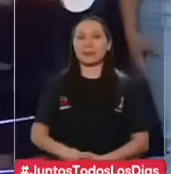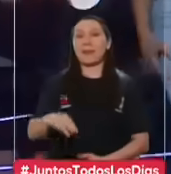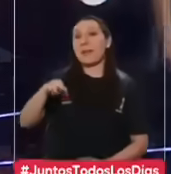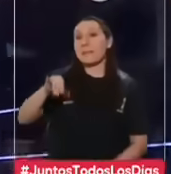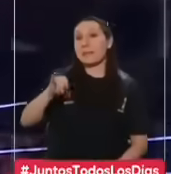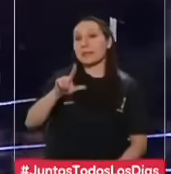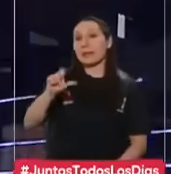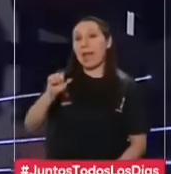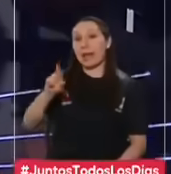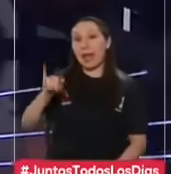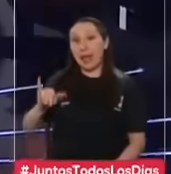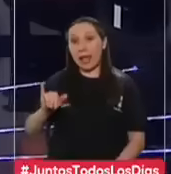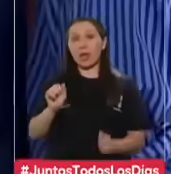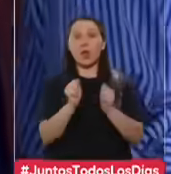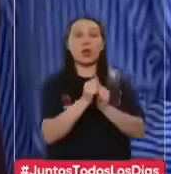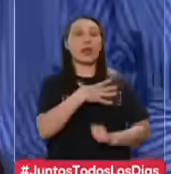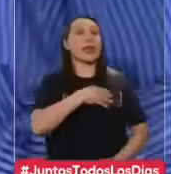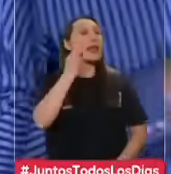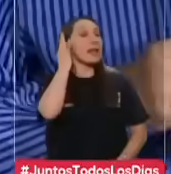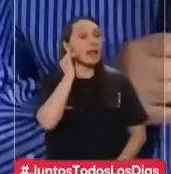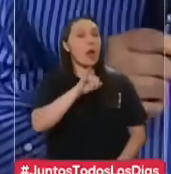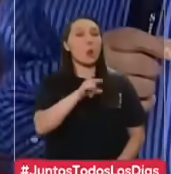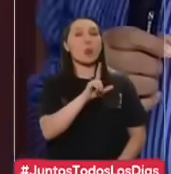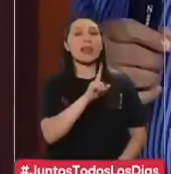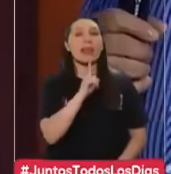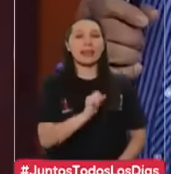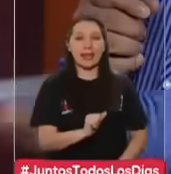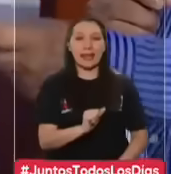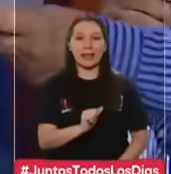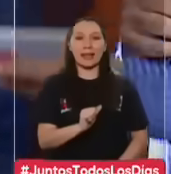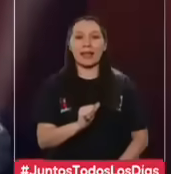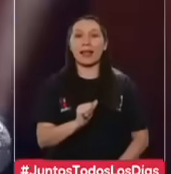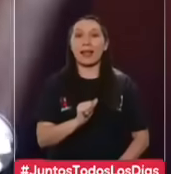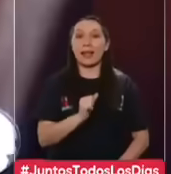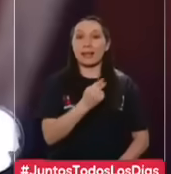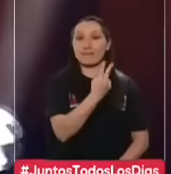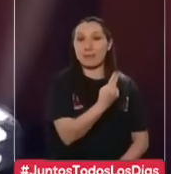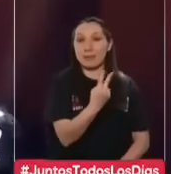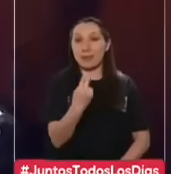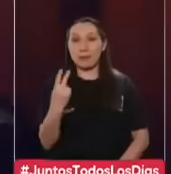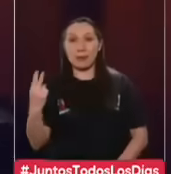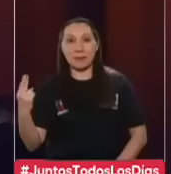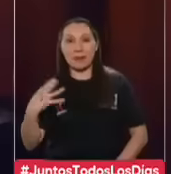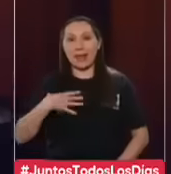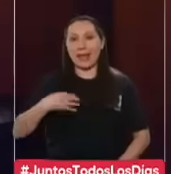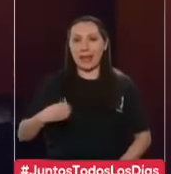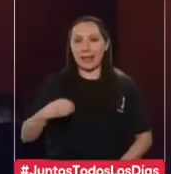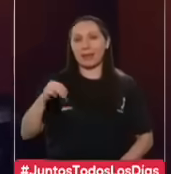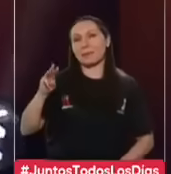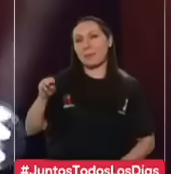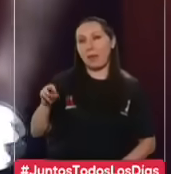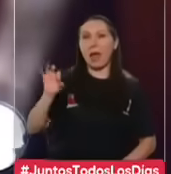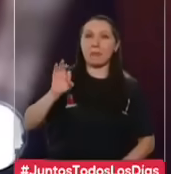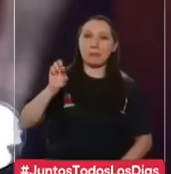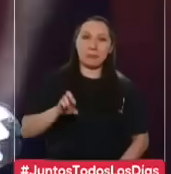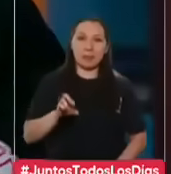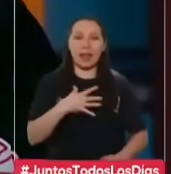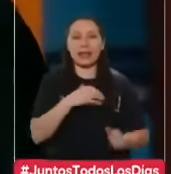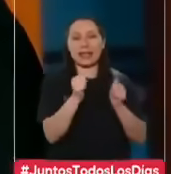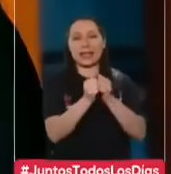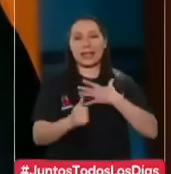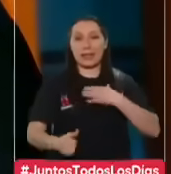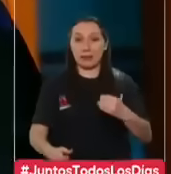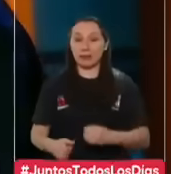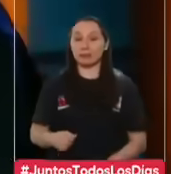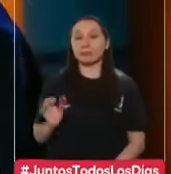Junto a Julieta López, su hija. Así es. Aquí están madres y padres con hijos. Oye, seamos